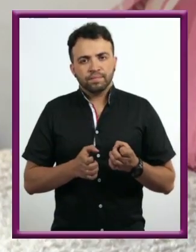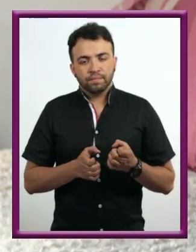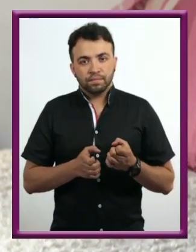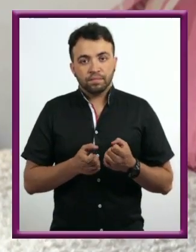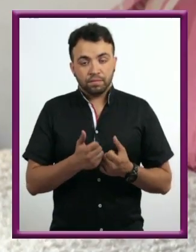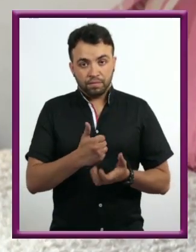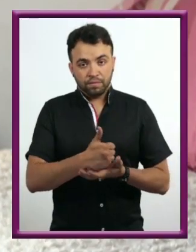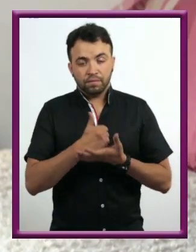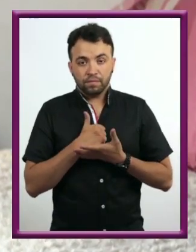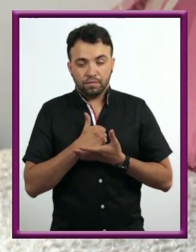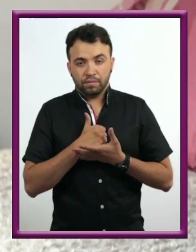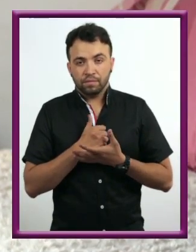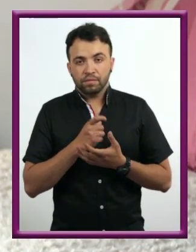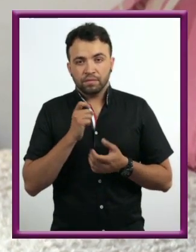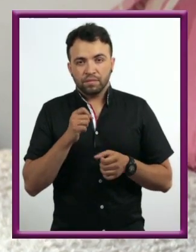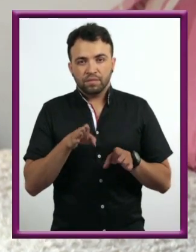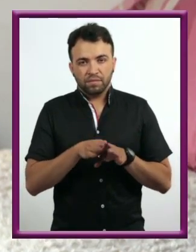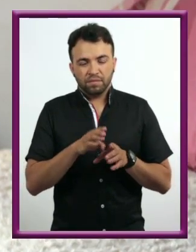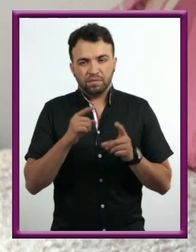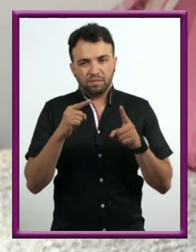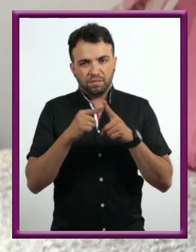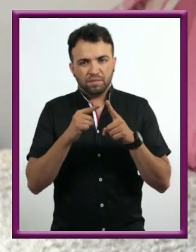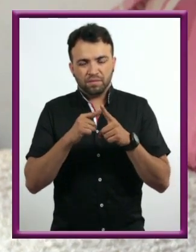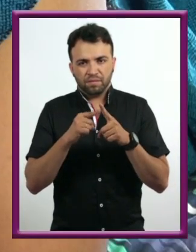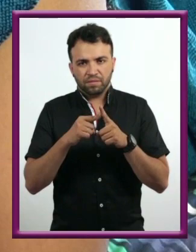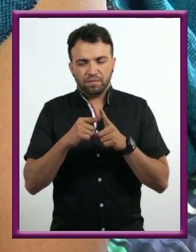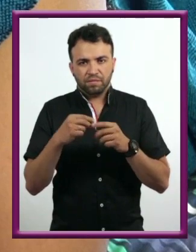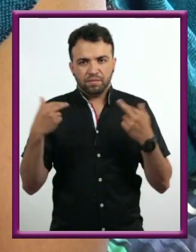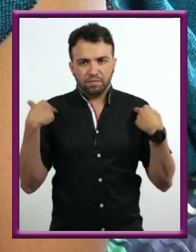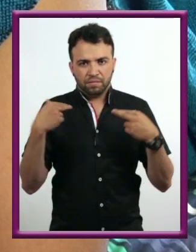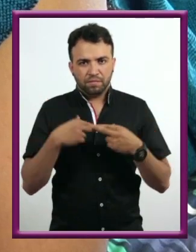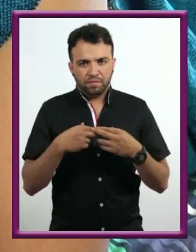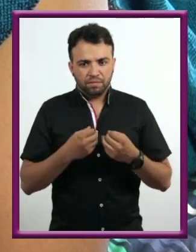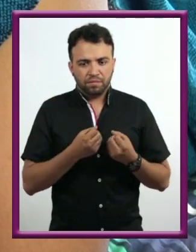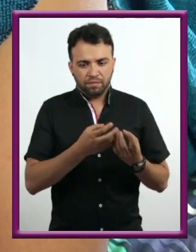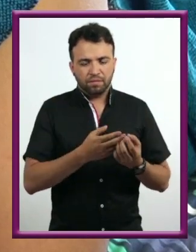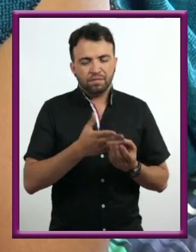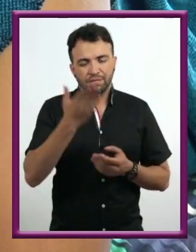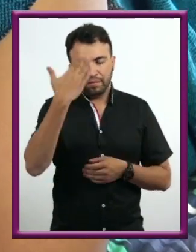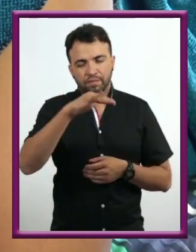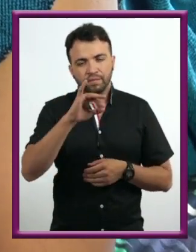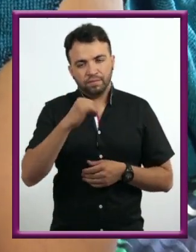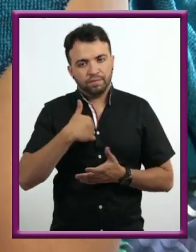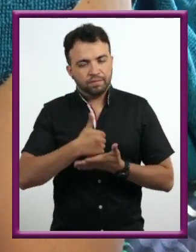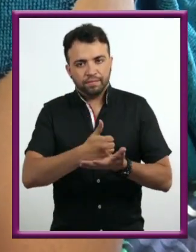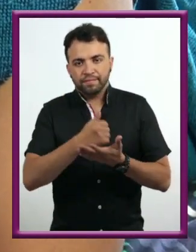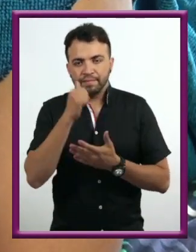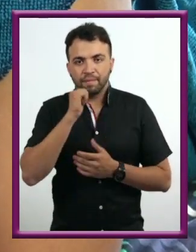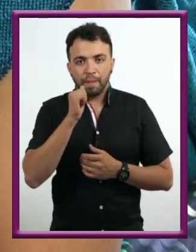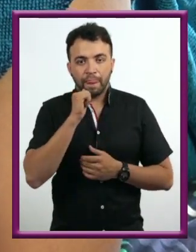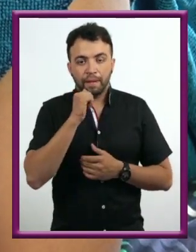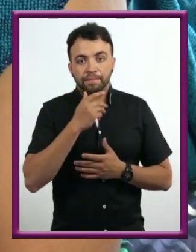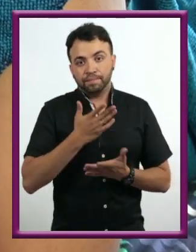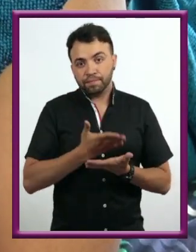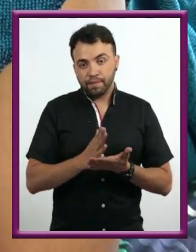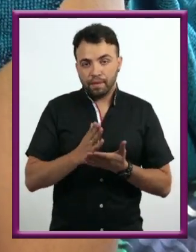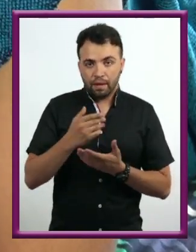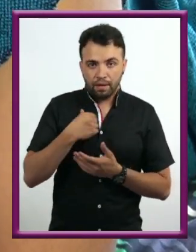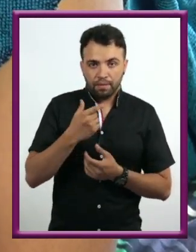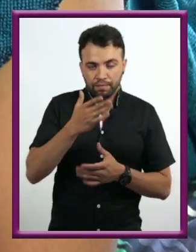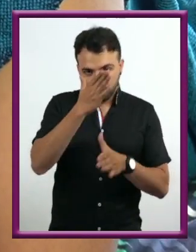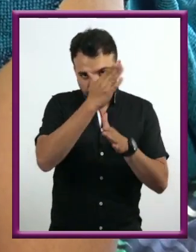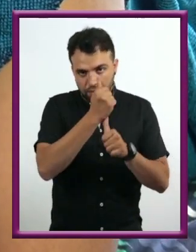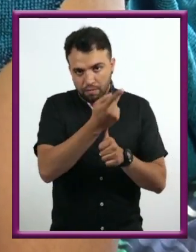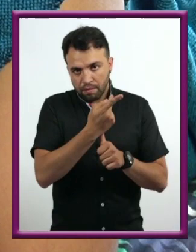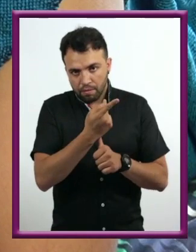estás? ¿Sí me vas a ayudar con la investigación que nos dejaron? ¡Ay, di que sí! Ya sabes que sí. Además, quedé contigo